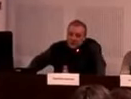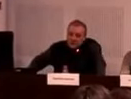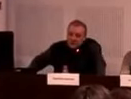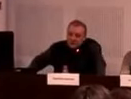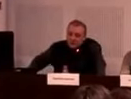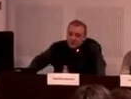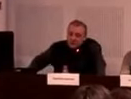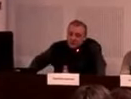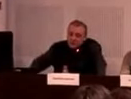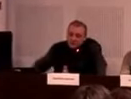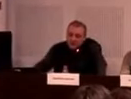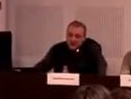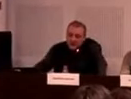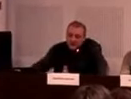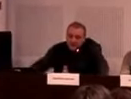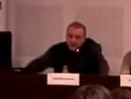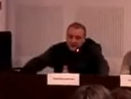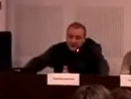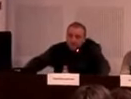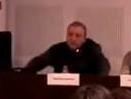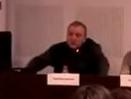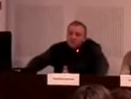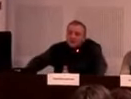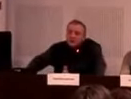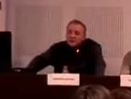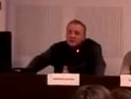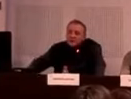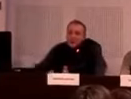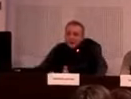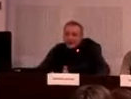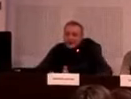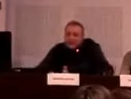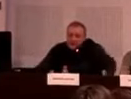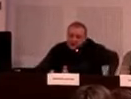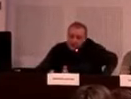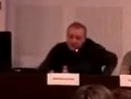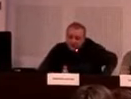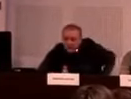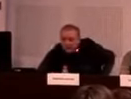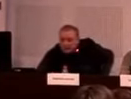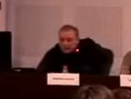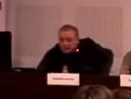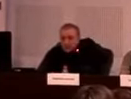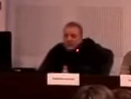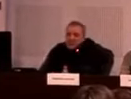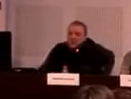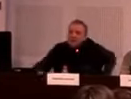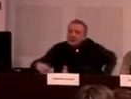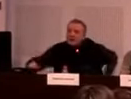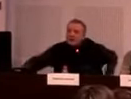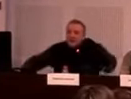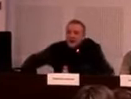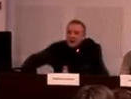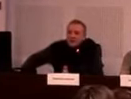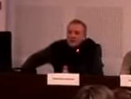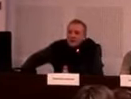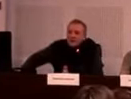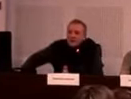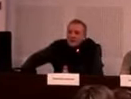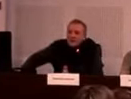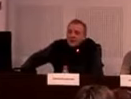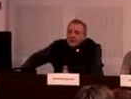dos teníamos pues un problema similar. Ella hacía poquito que había tenido un accidente también. Entonces, pues nada, nos dedicamos a